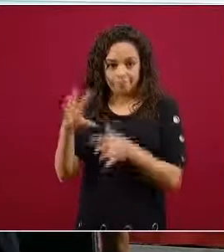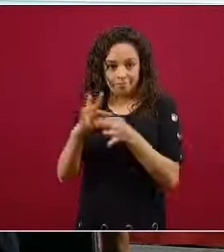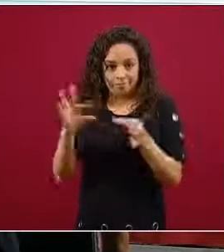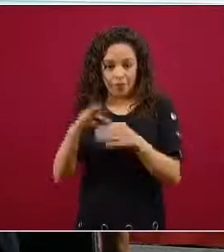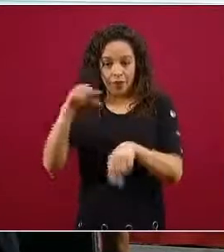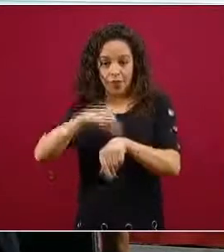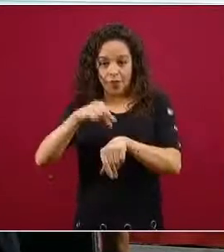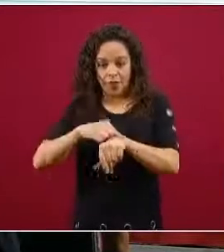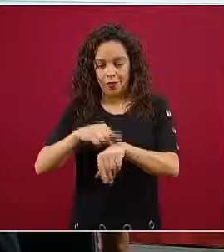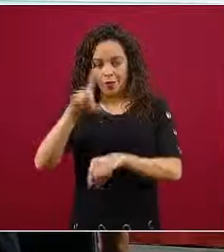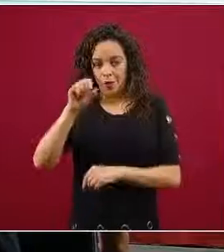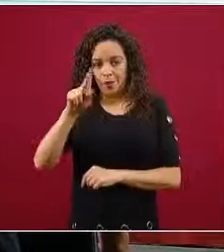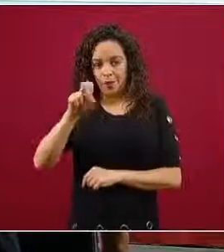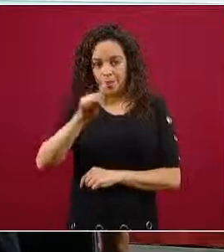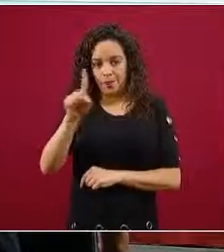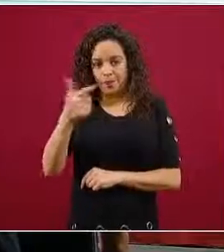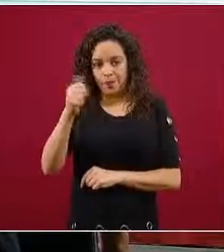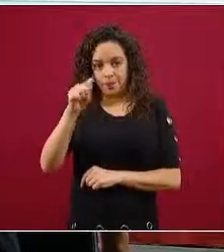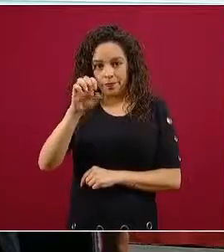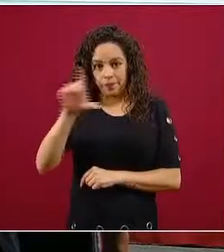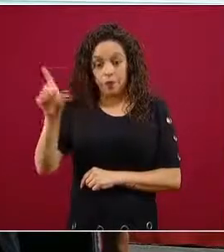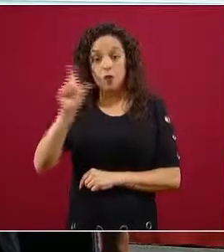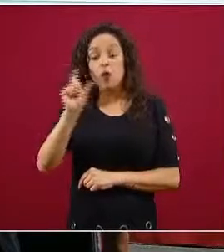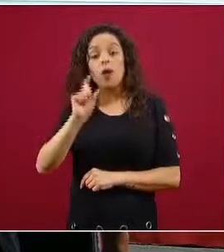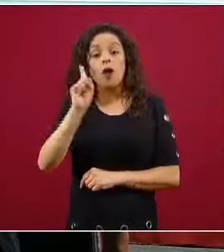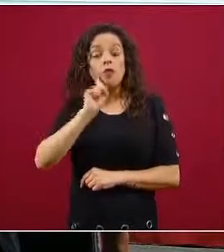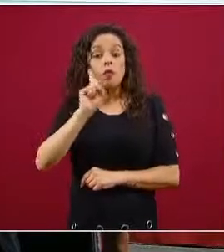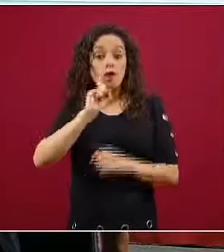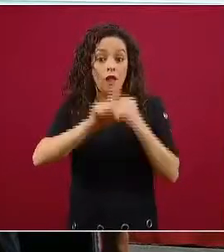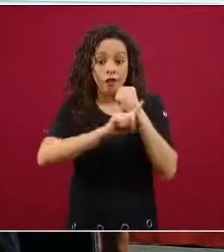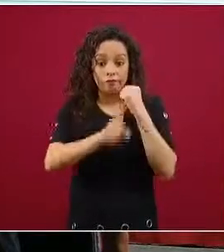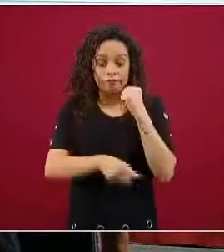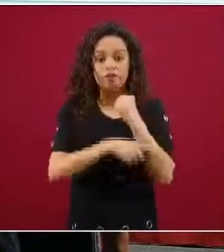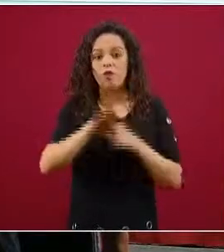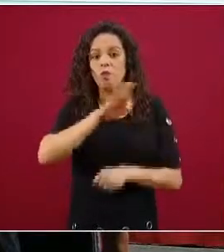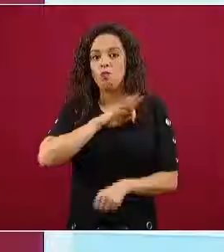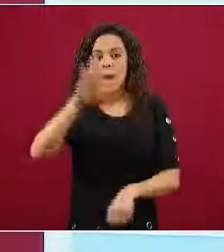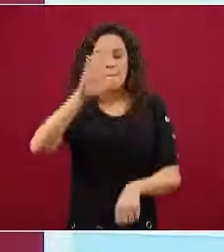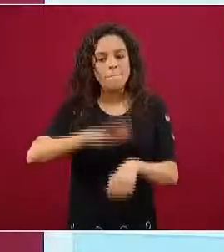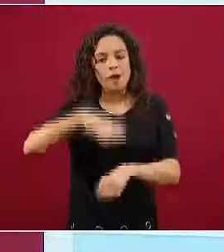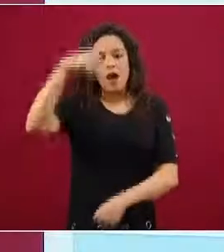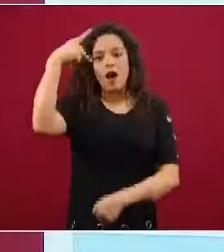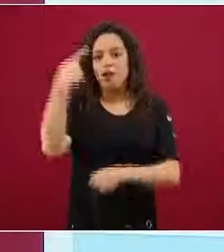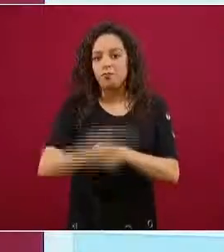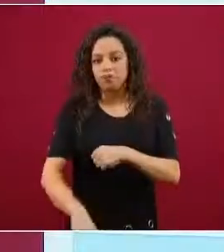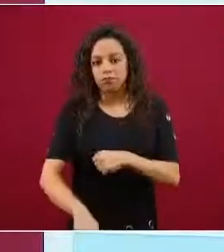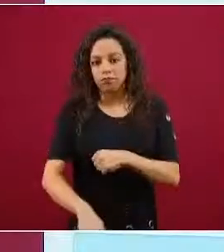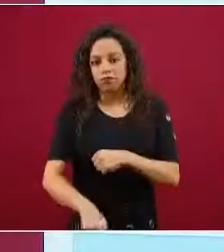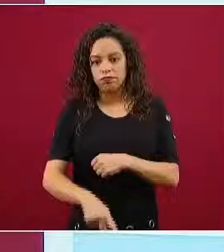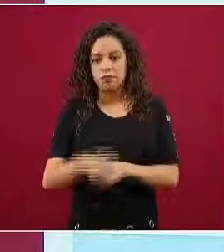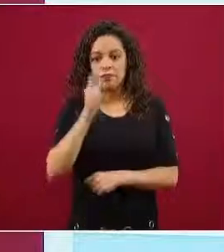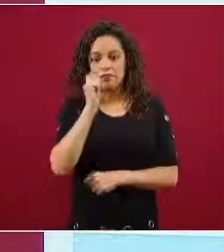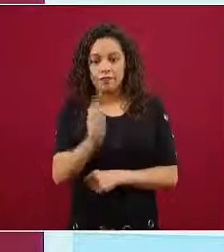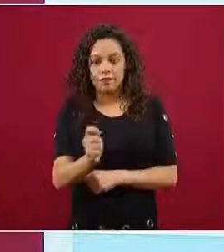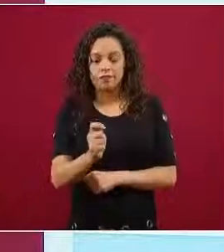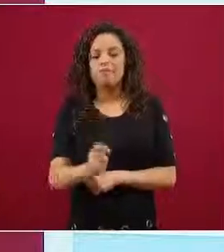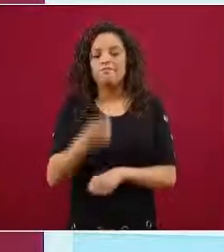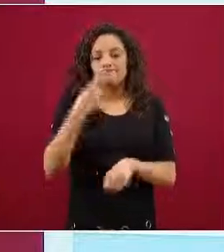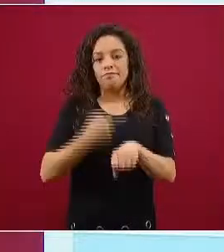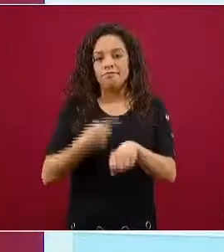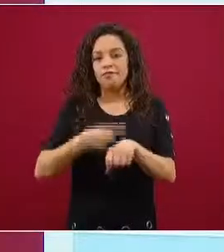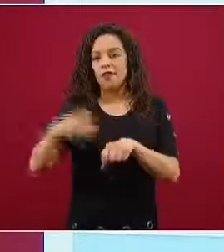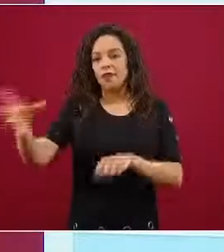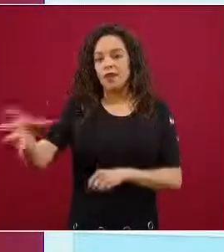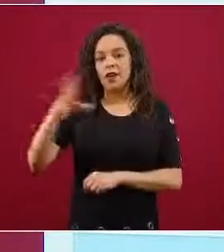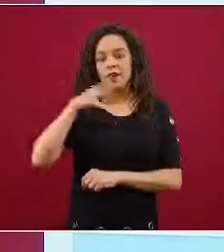prevé que la mujer embarazada tenga un riesgo adicional a las enfermedades virales, sobre todo